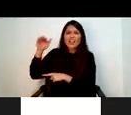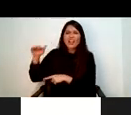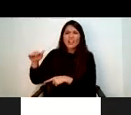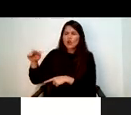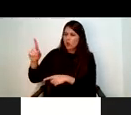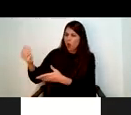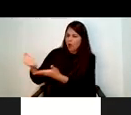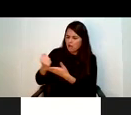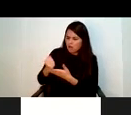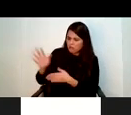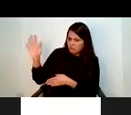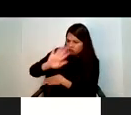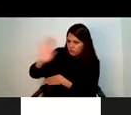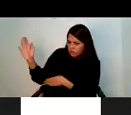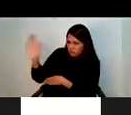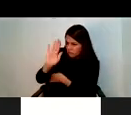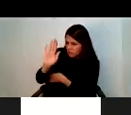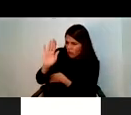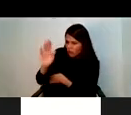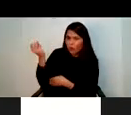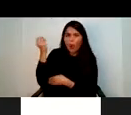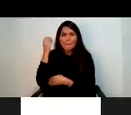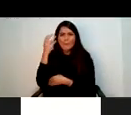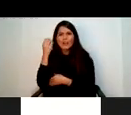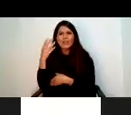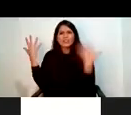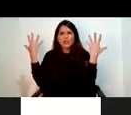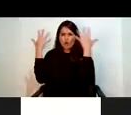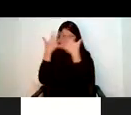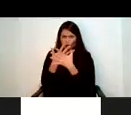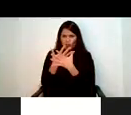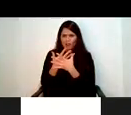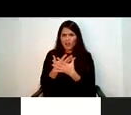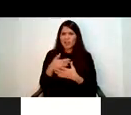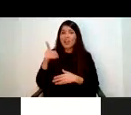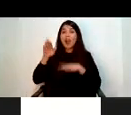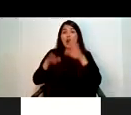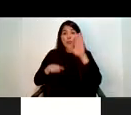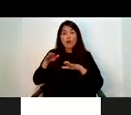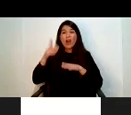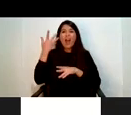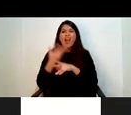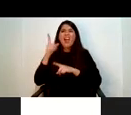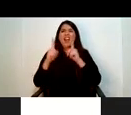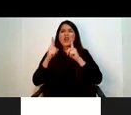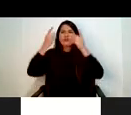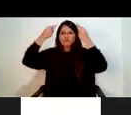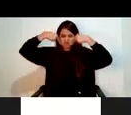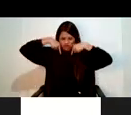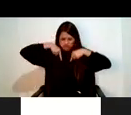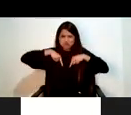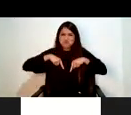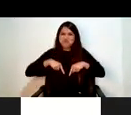no está aprendiendo, y lo podríamos confundir, siendo que a lo mejor hay algo orgánico que le está impidiendo